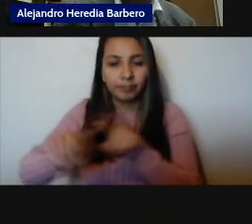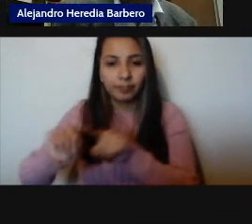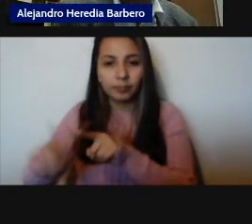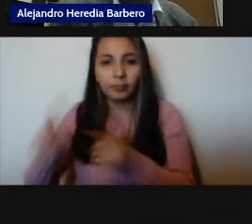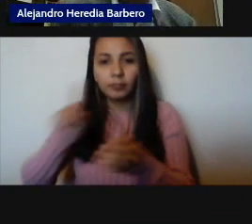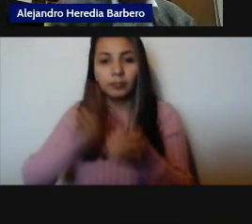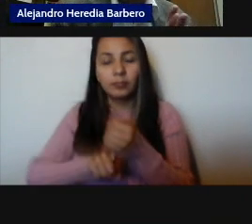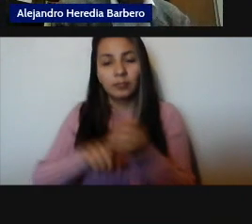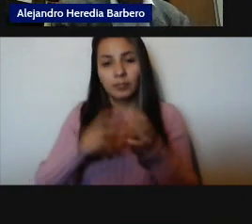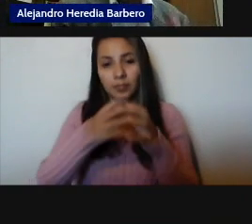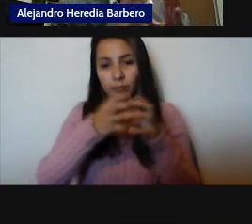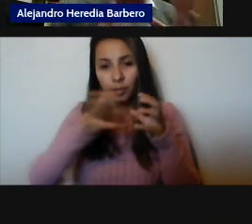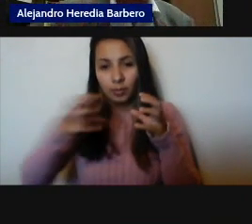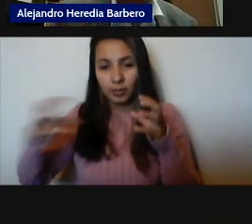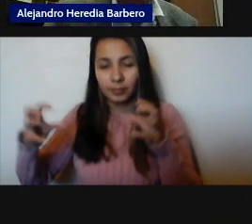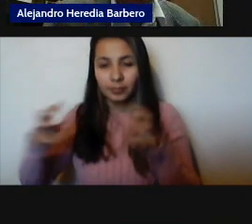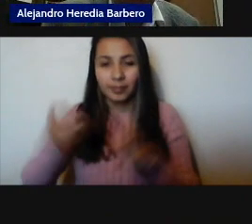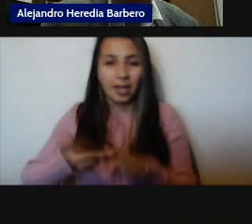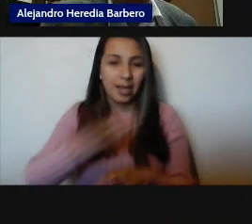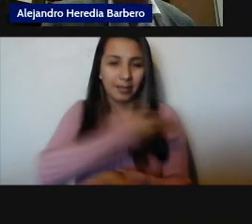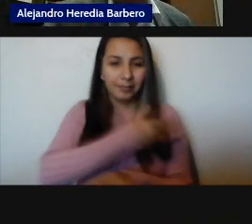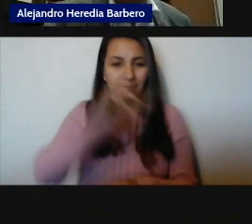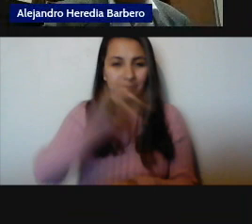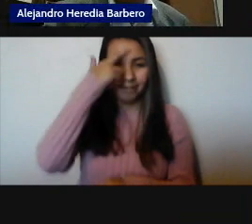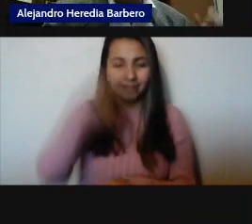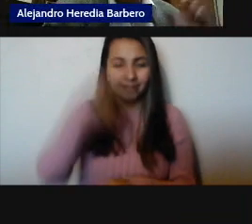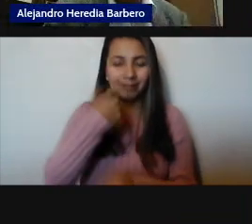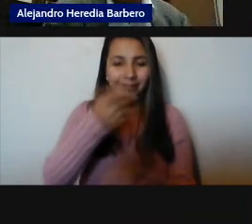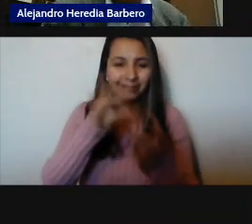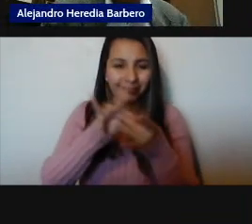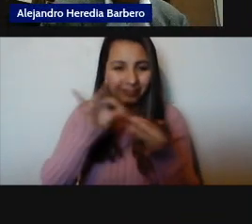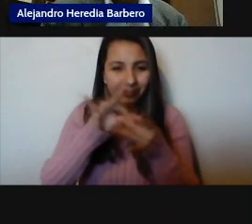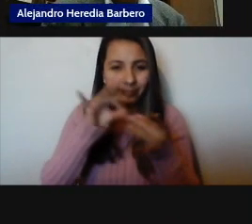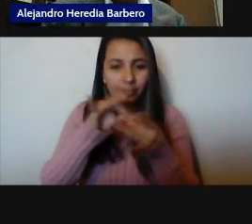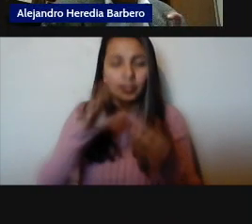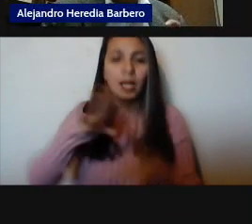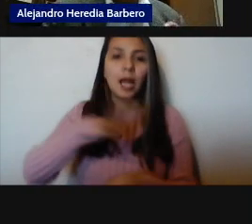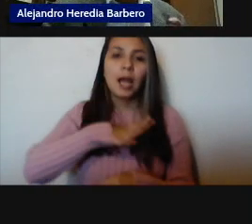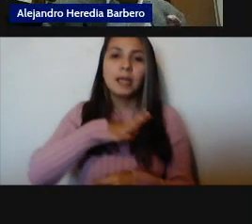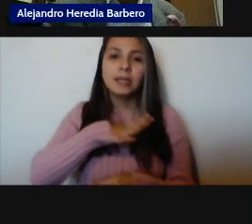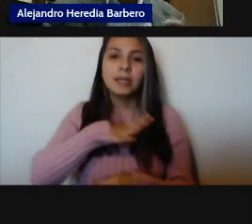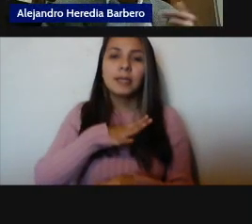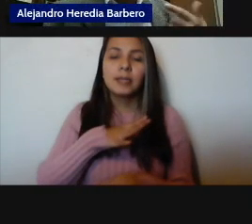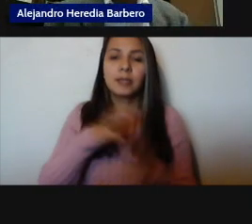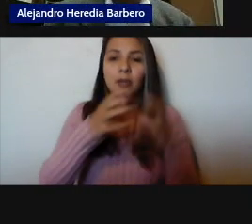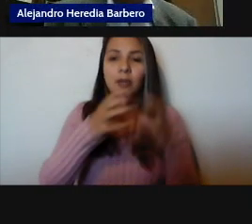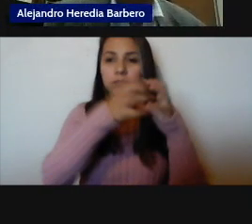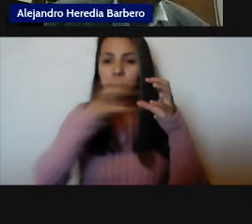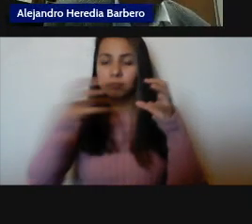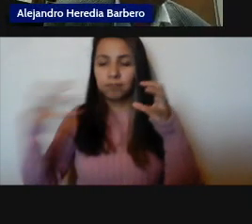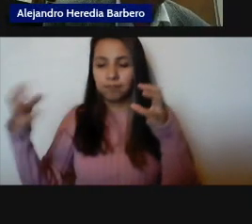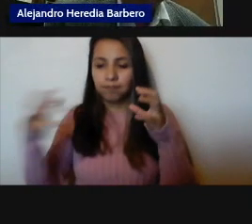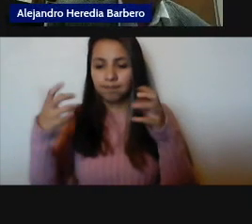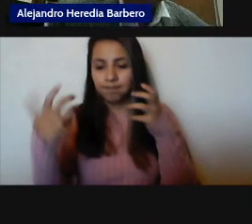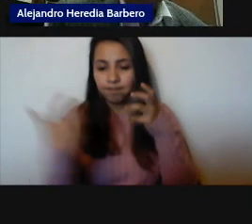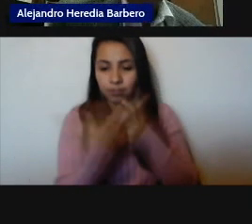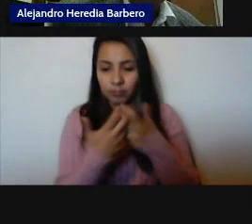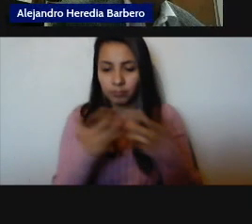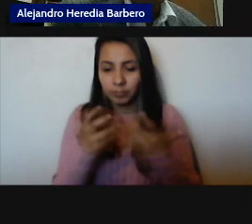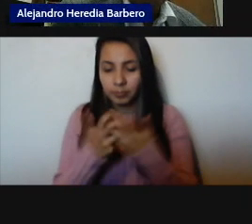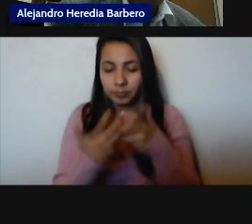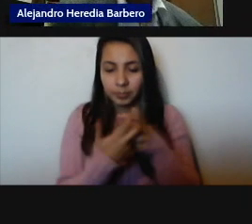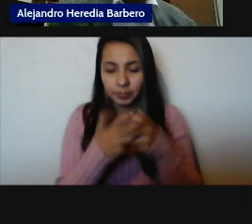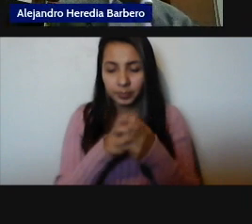hacia mayores complejidades de varios tipos en nuestros compuestos orgánicos. Ya habíamos platicado antes también que hay compuestos orgánicos,